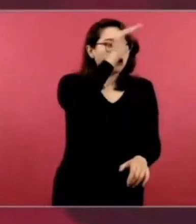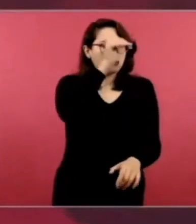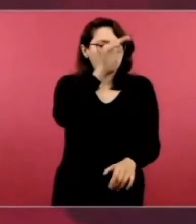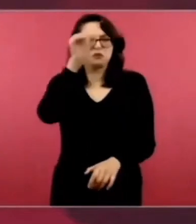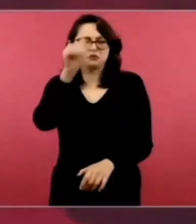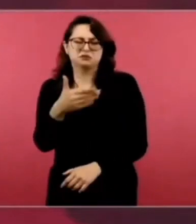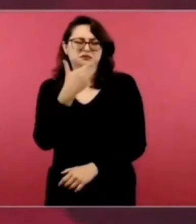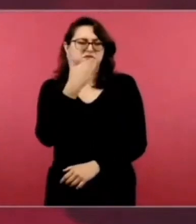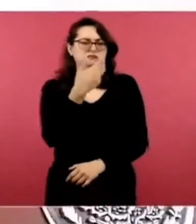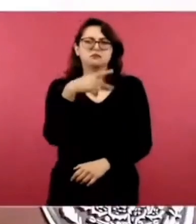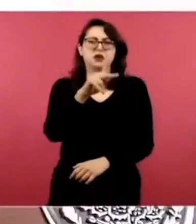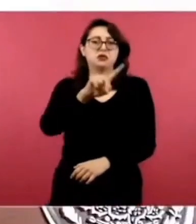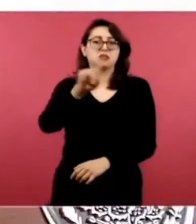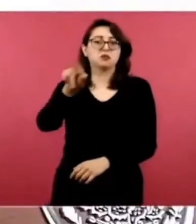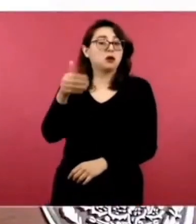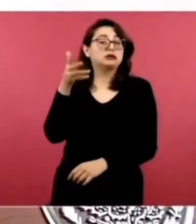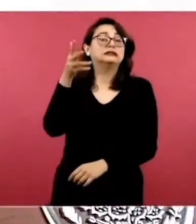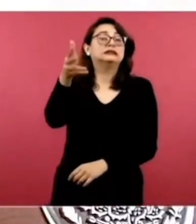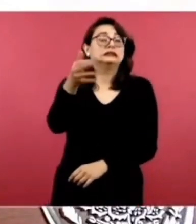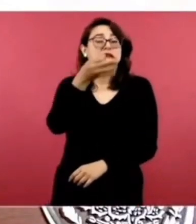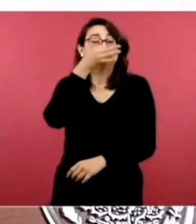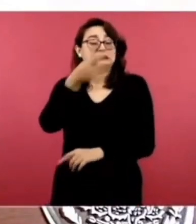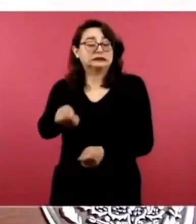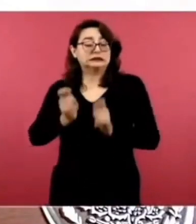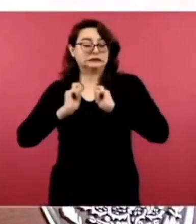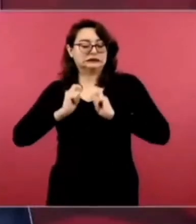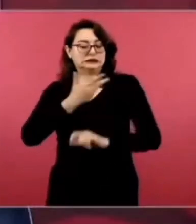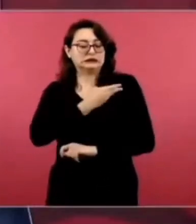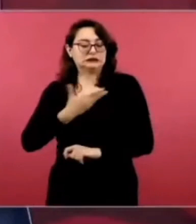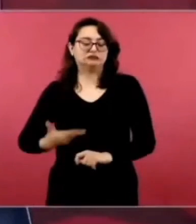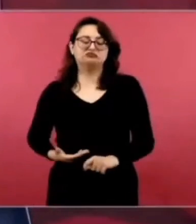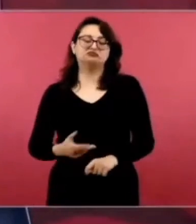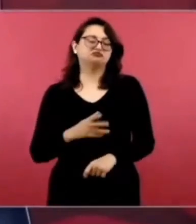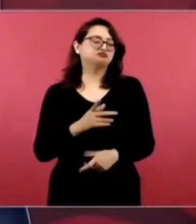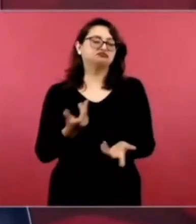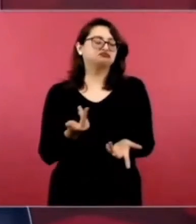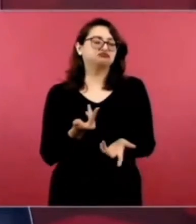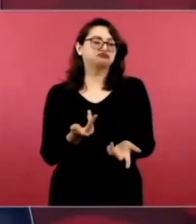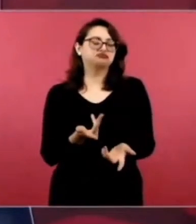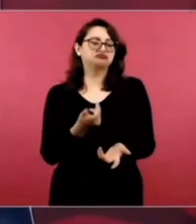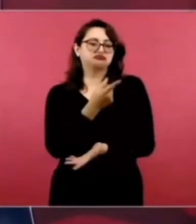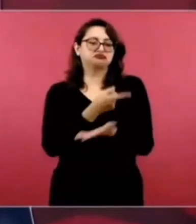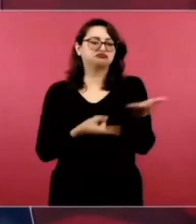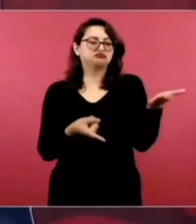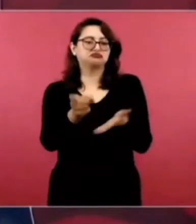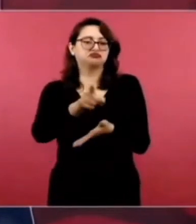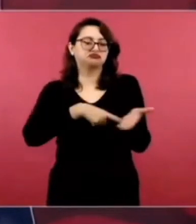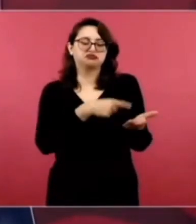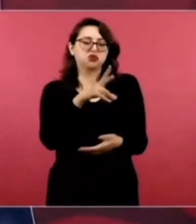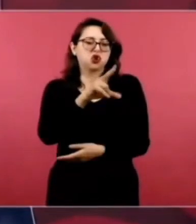que no aceptábamos ese capítulo. Creo que es el capítulo 9 del tratado.